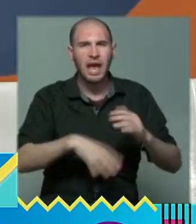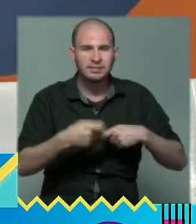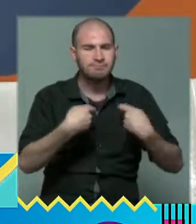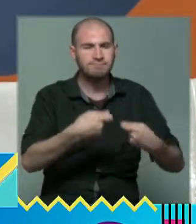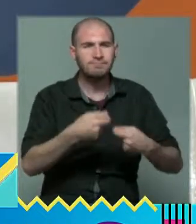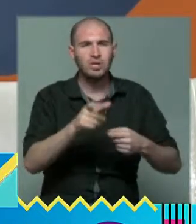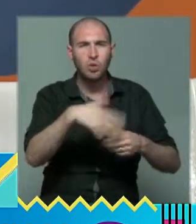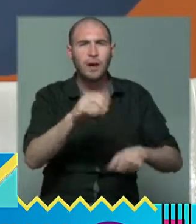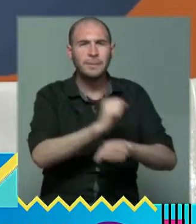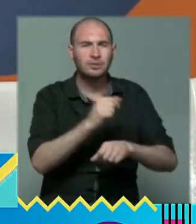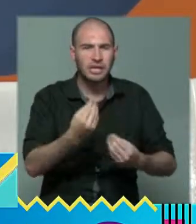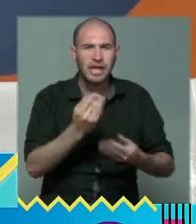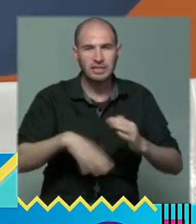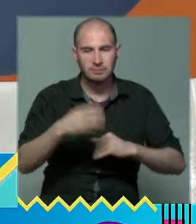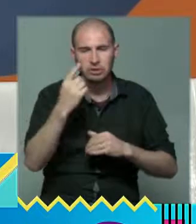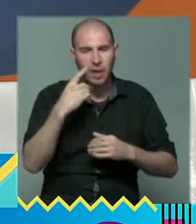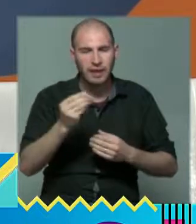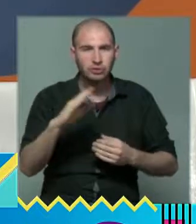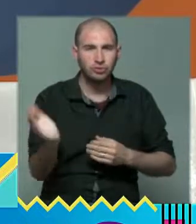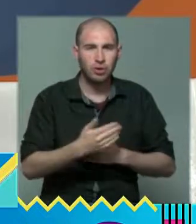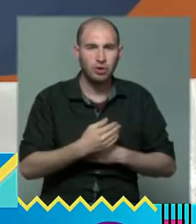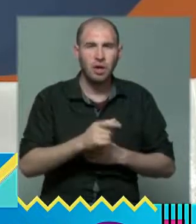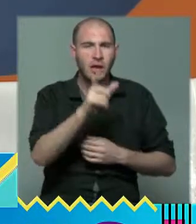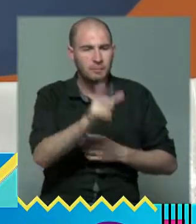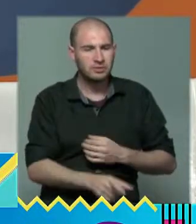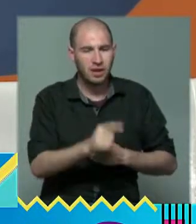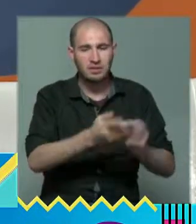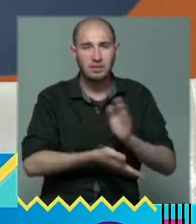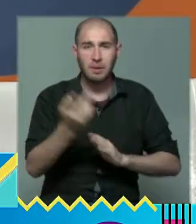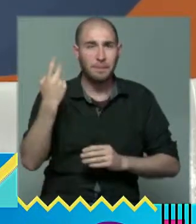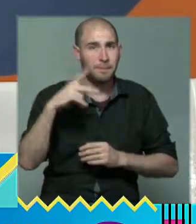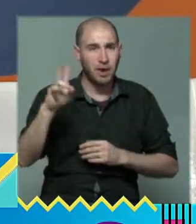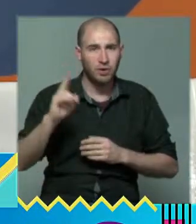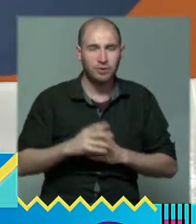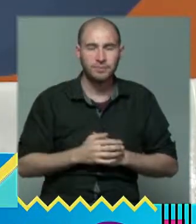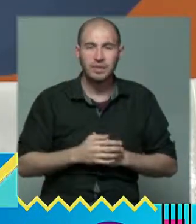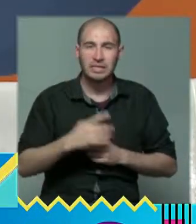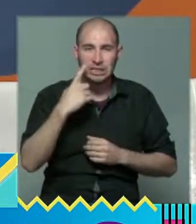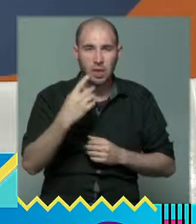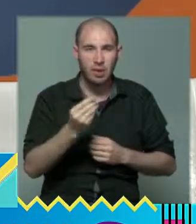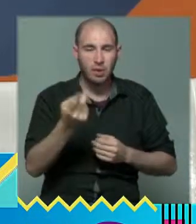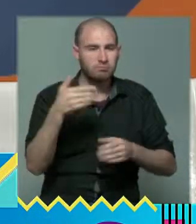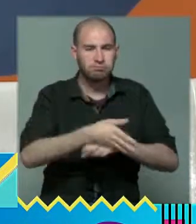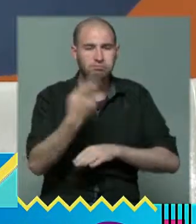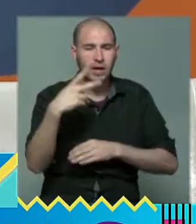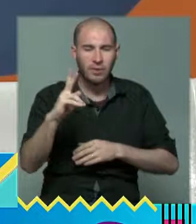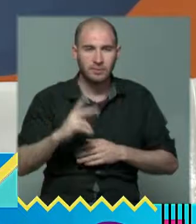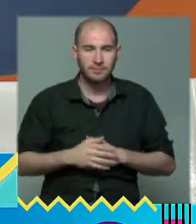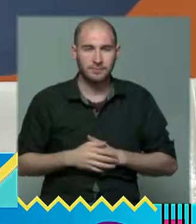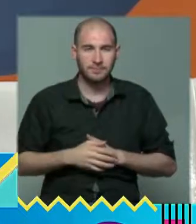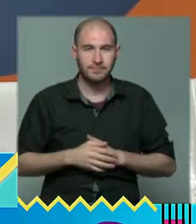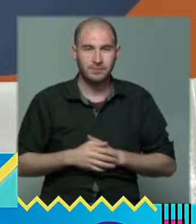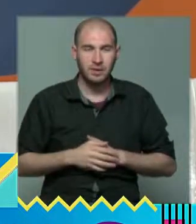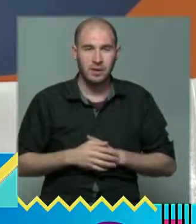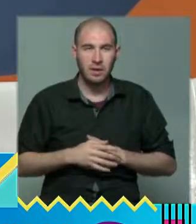invertimos en ese penal todos los ciudadanos si esta persona salió y fue peor ciudadano del que entró? Y si